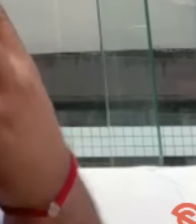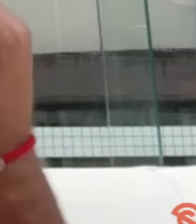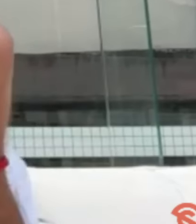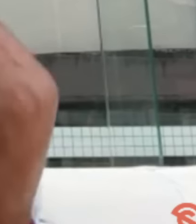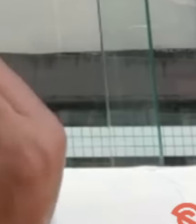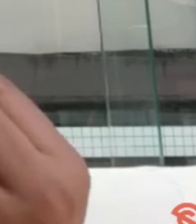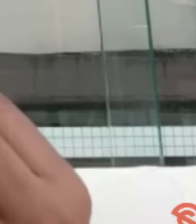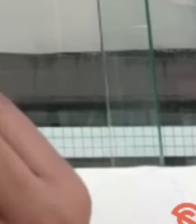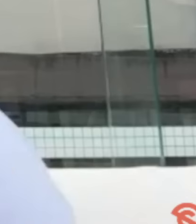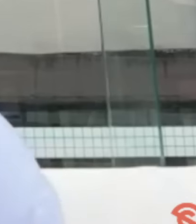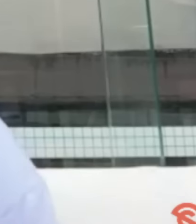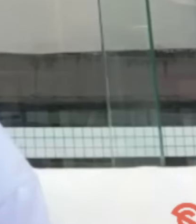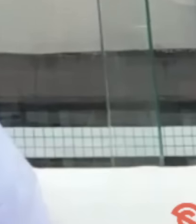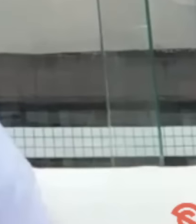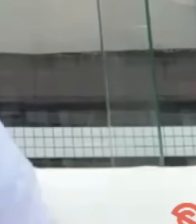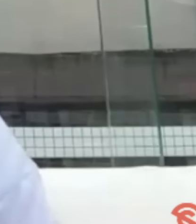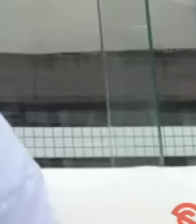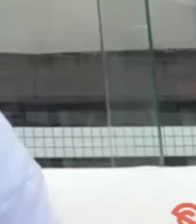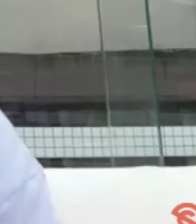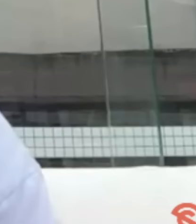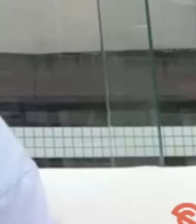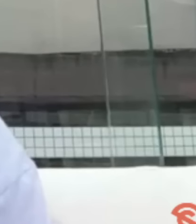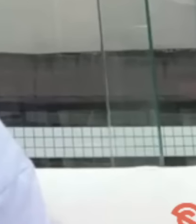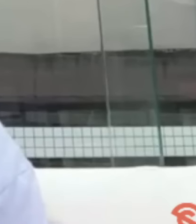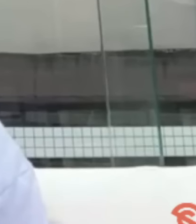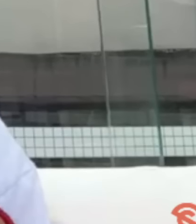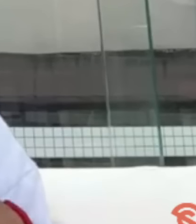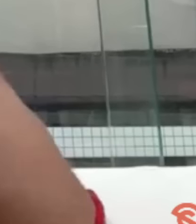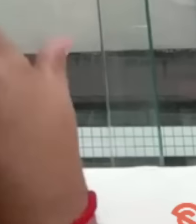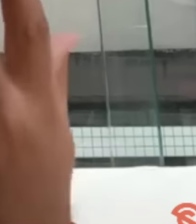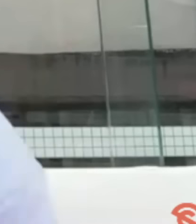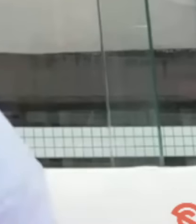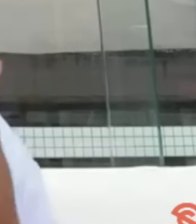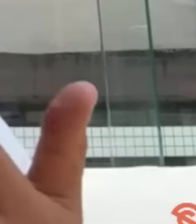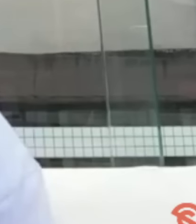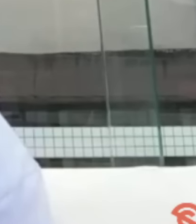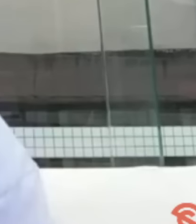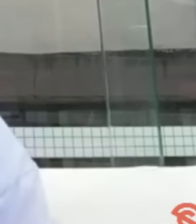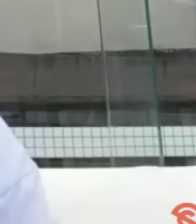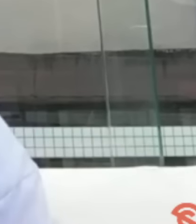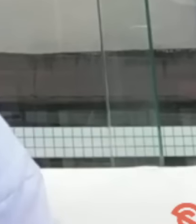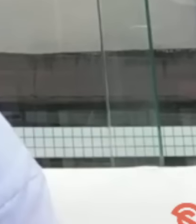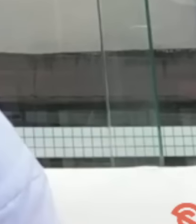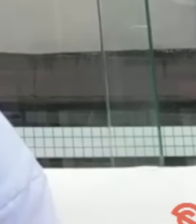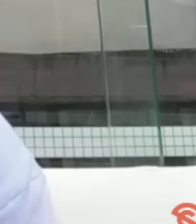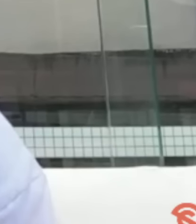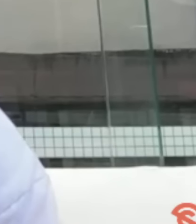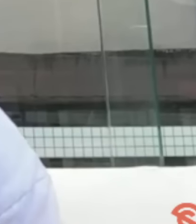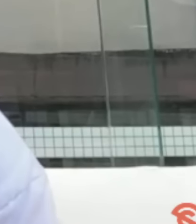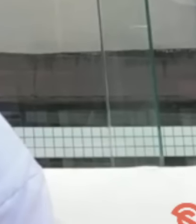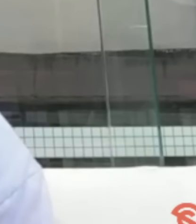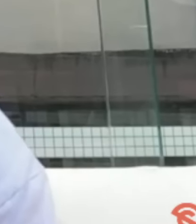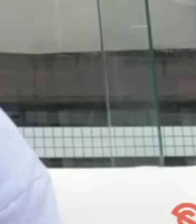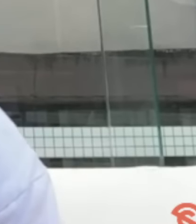ni yo, le voy a ser sincero, he tenido la oportunidad de verlo y escucharlo de nuevo.